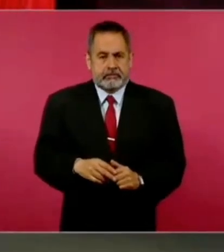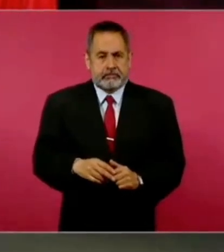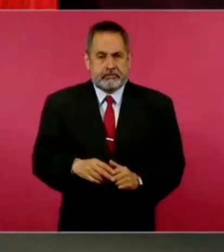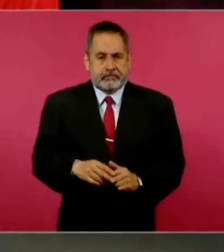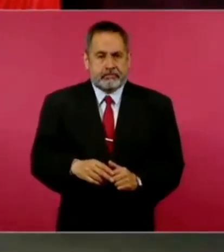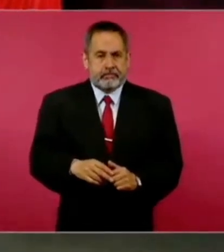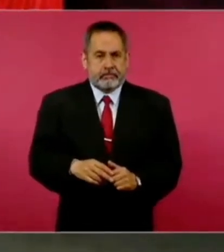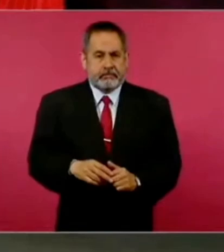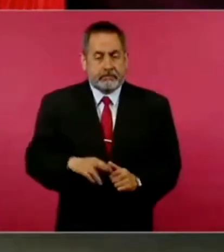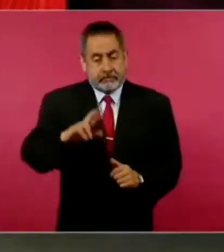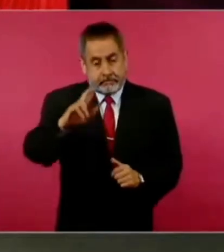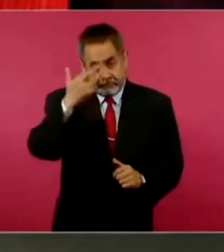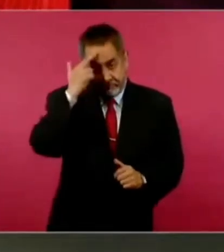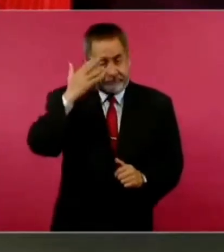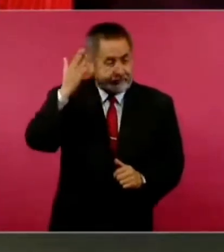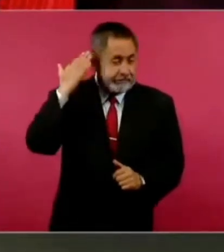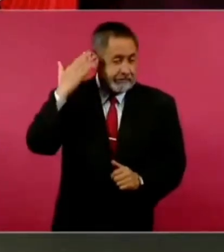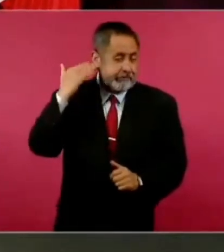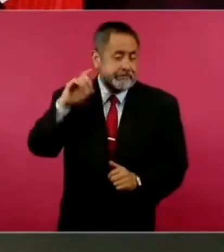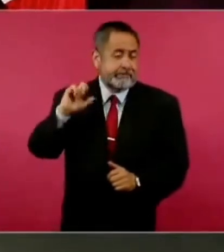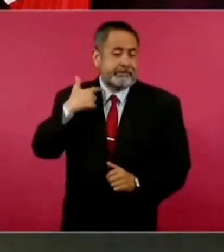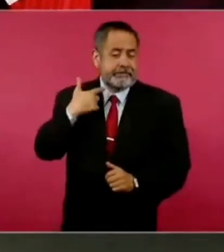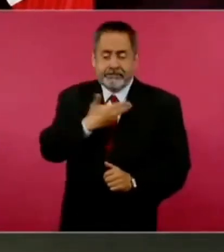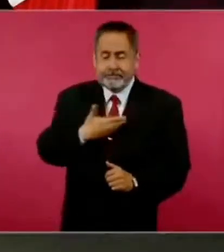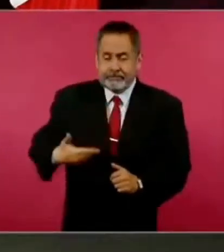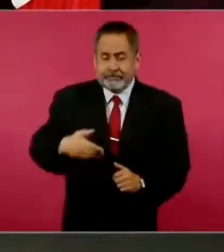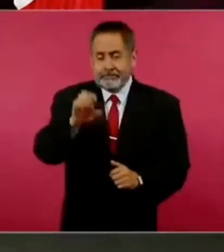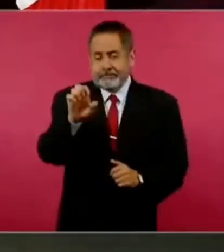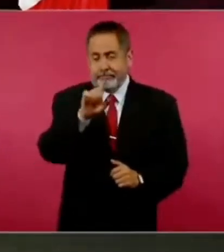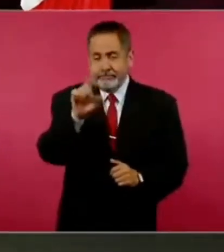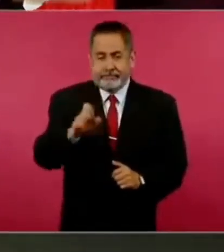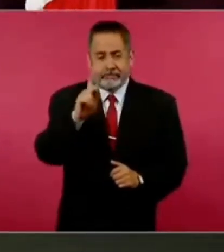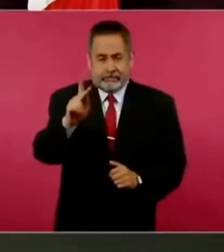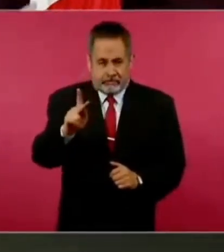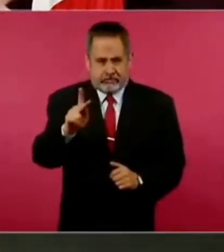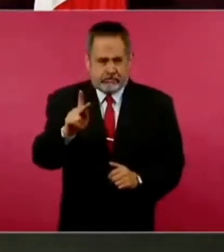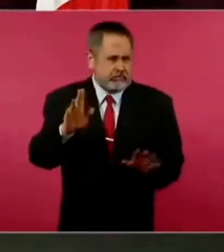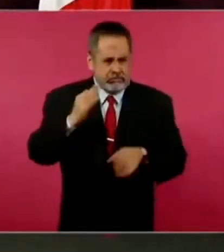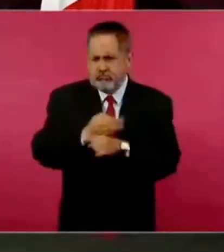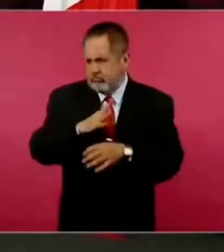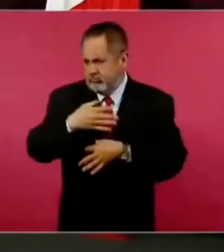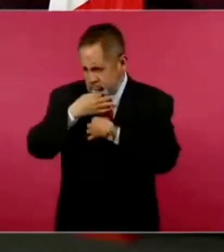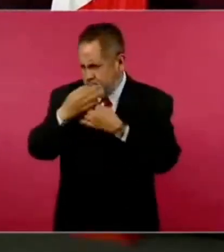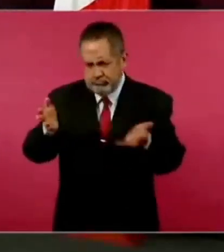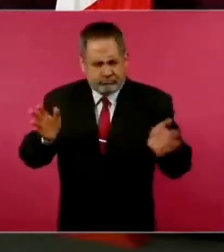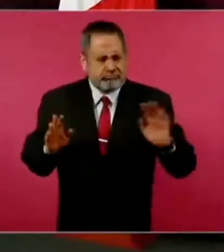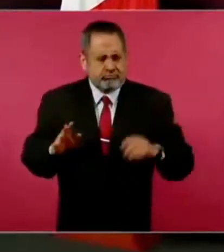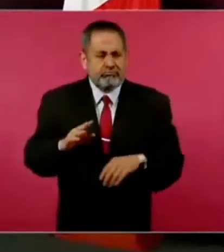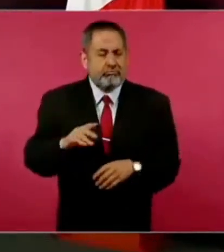Acuérdense que Zedillo fue el que le entregó, y ahora lo puedo decir,